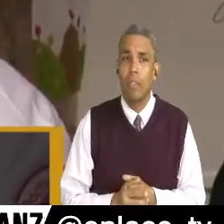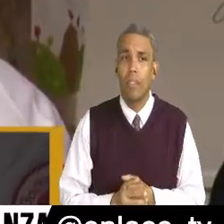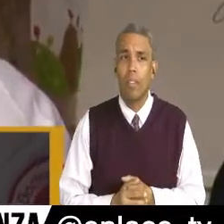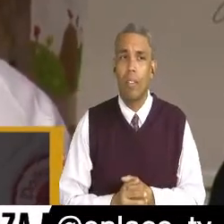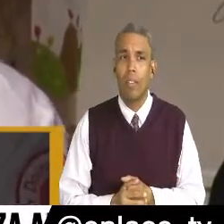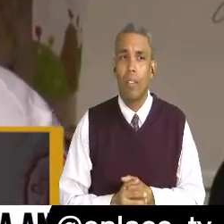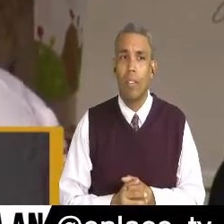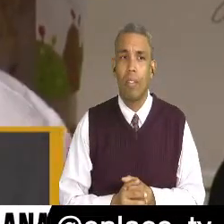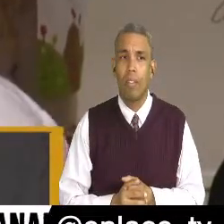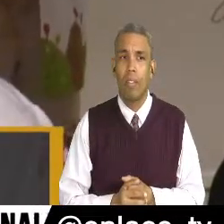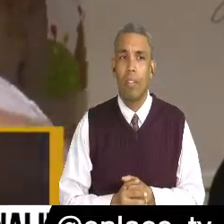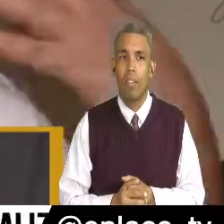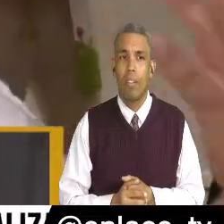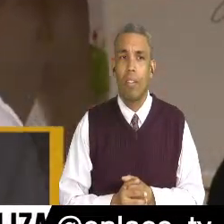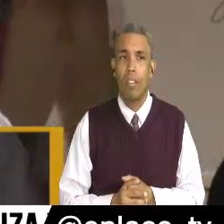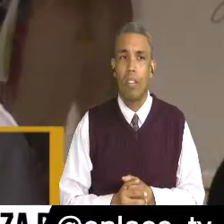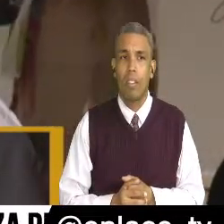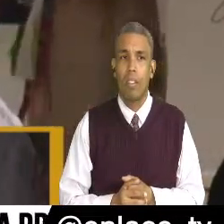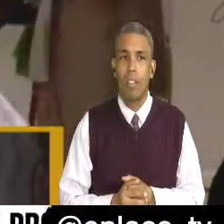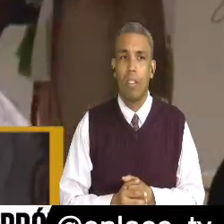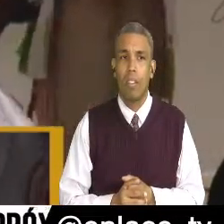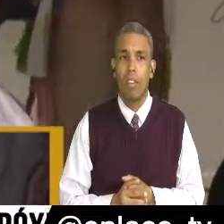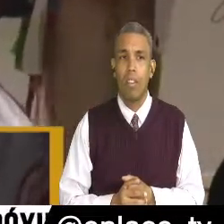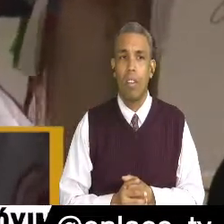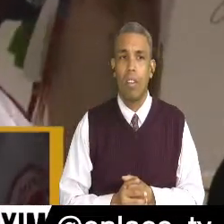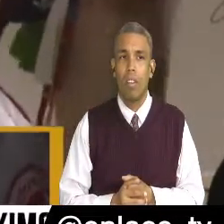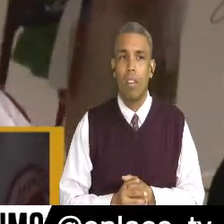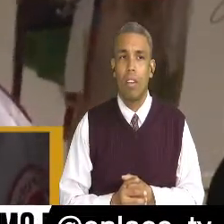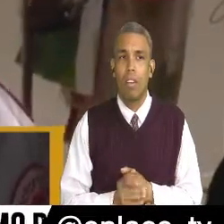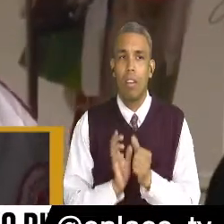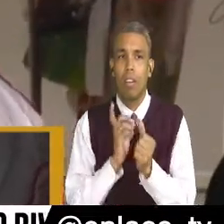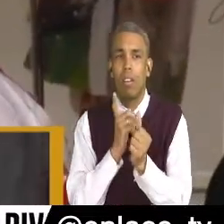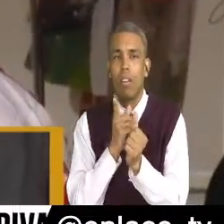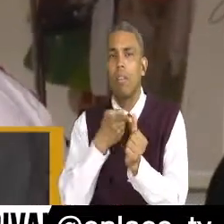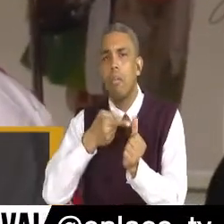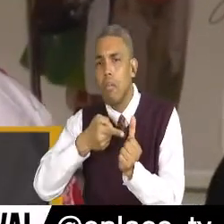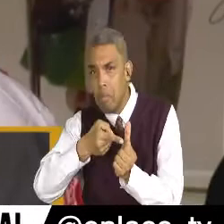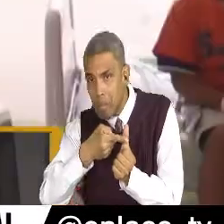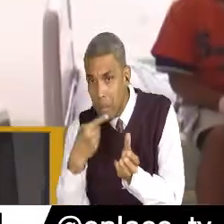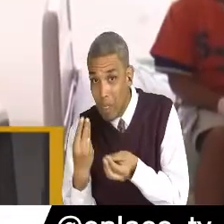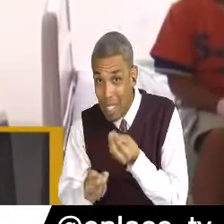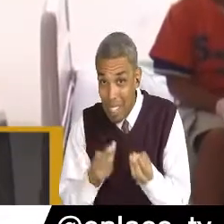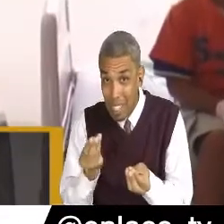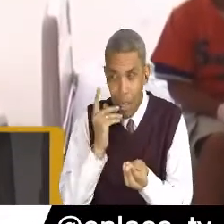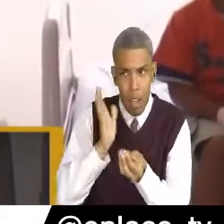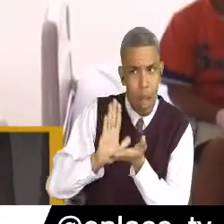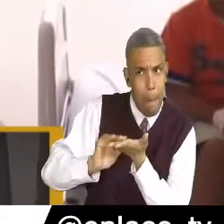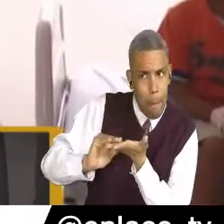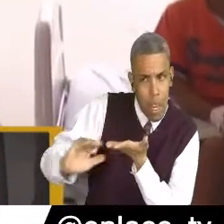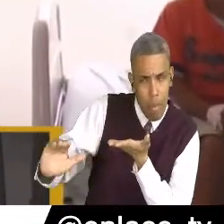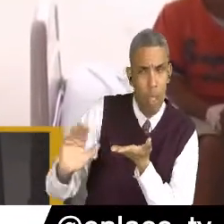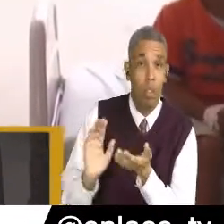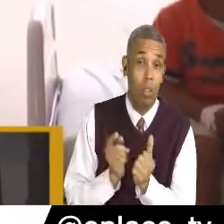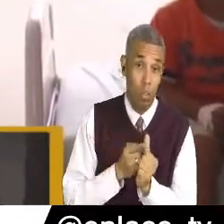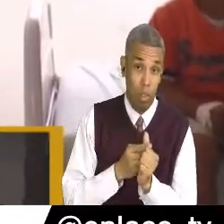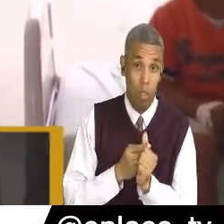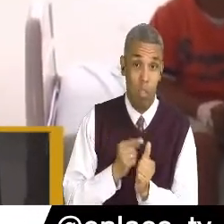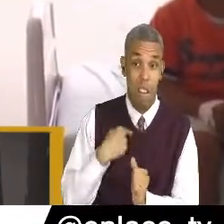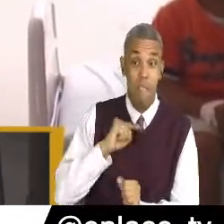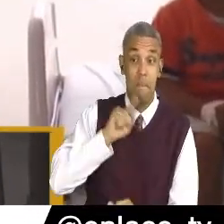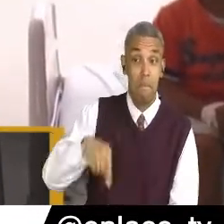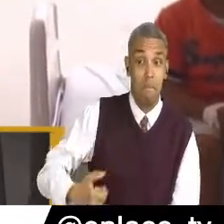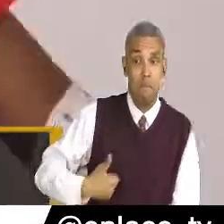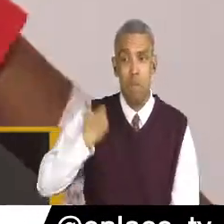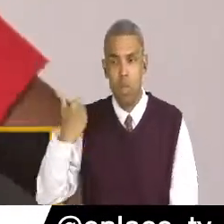Para poder ingresar, lo que hacemos es primero gestionar pues los permisos necesarios y de esta manera mirar cuáles son los lugares